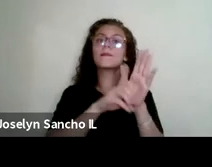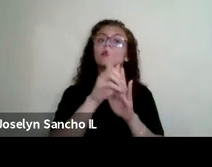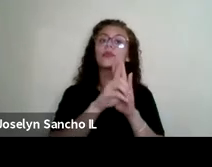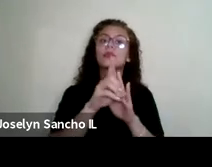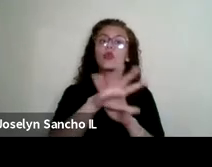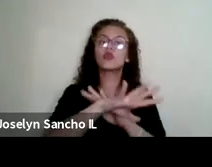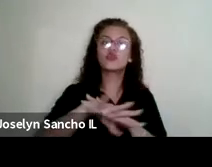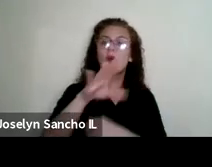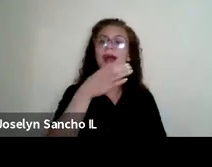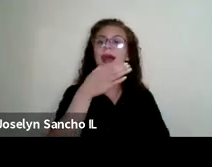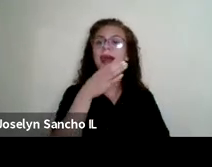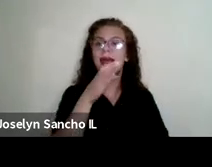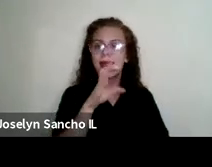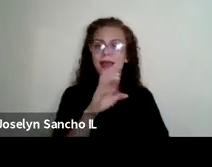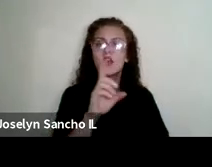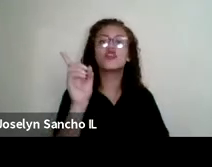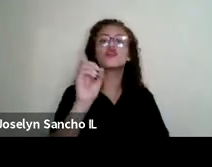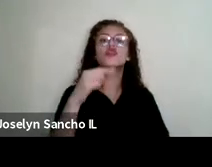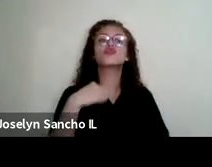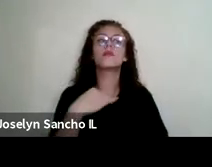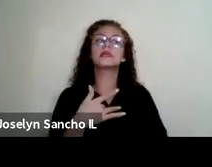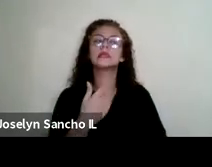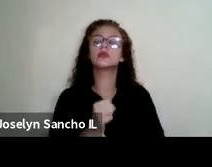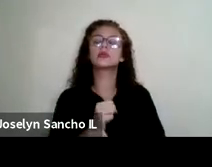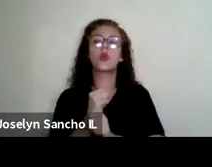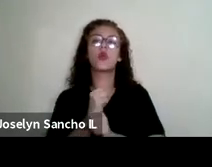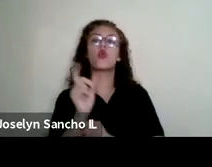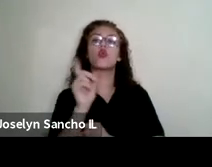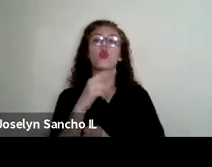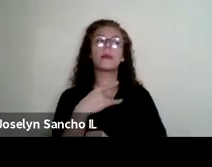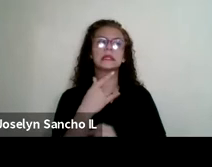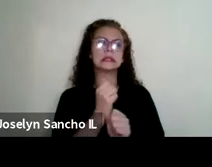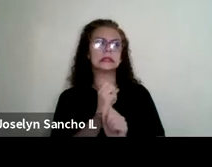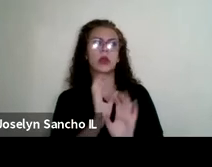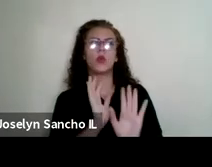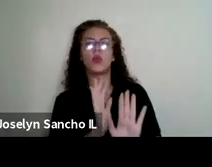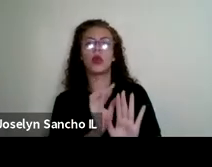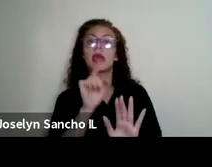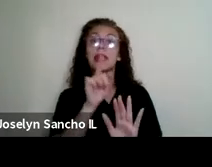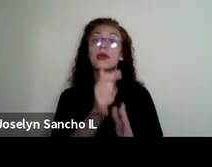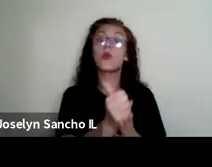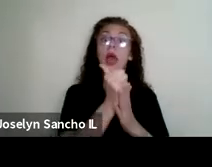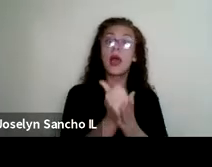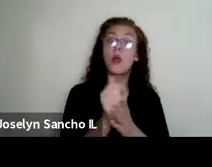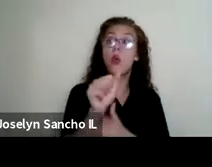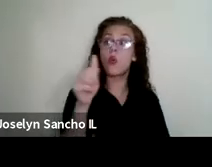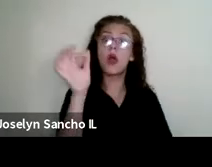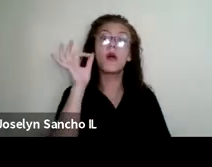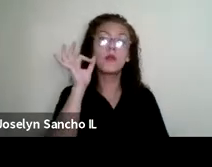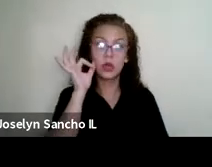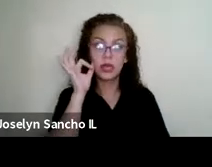zonas calientes, o sea, dónde yo me siento más segura, dónde me siento más insegura, y con eso va ayudando a otras